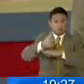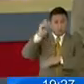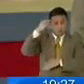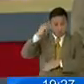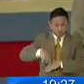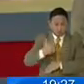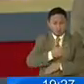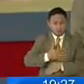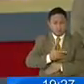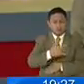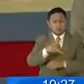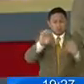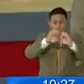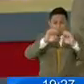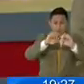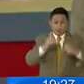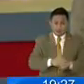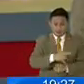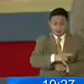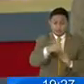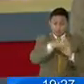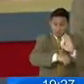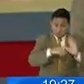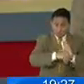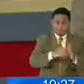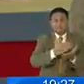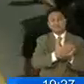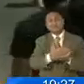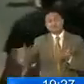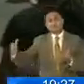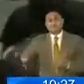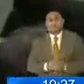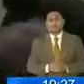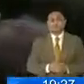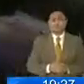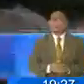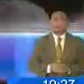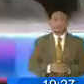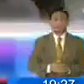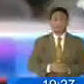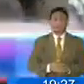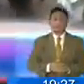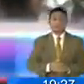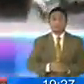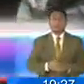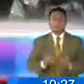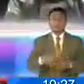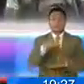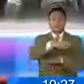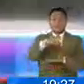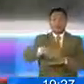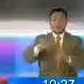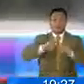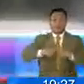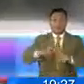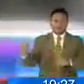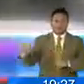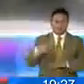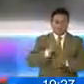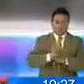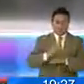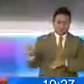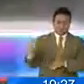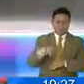que salgan de sus territorios las empresas mineras. Llegaron desde distintas provincias del país para alzar su voz en contra